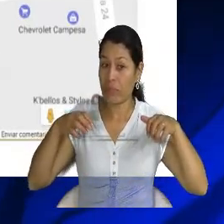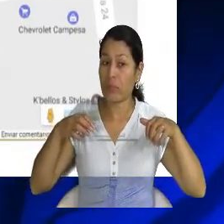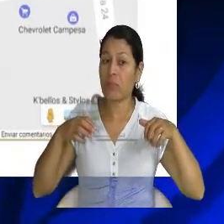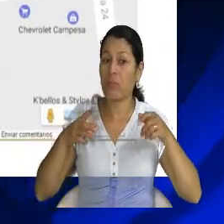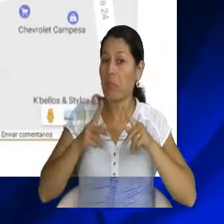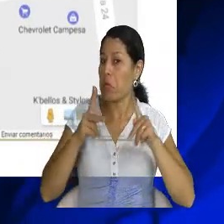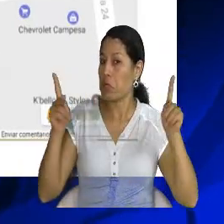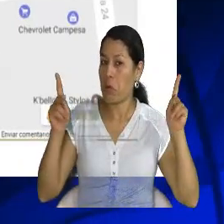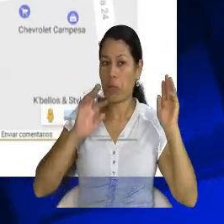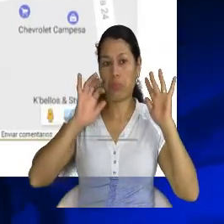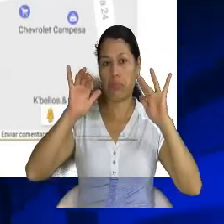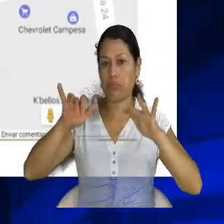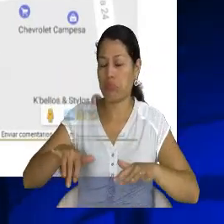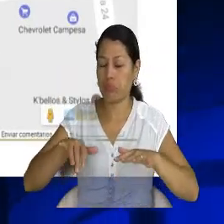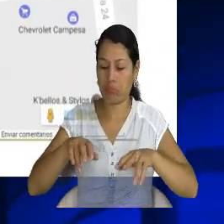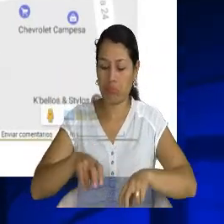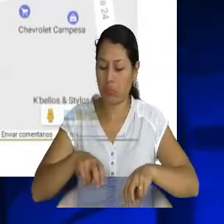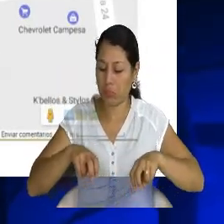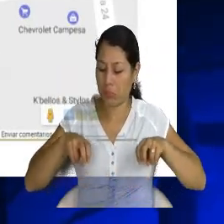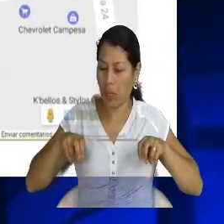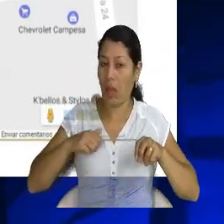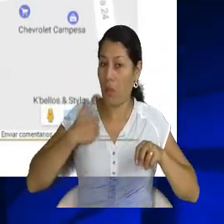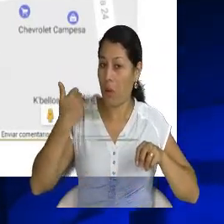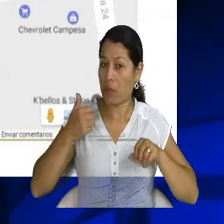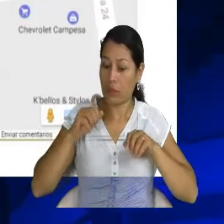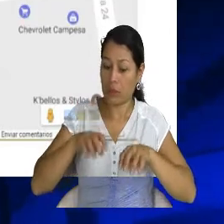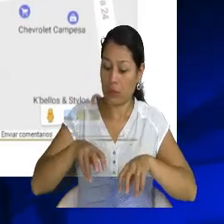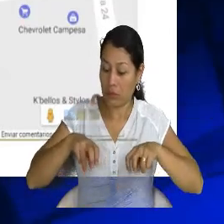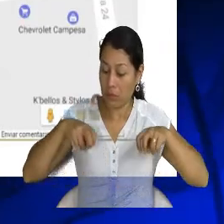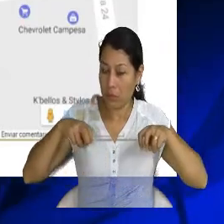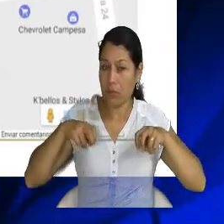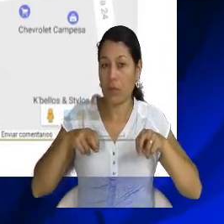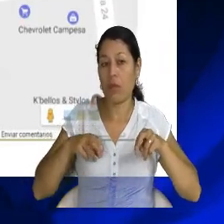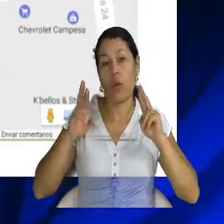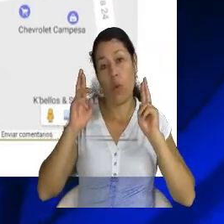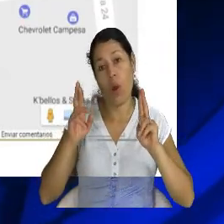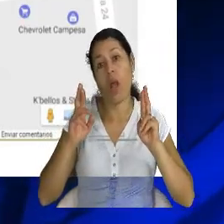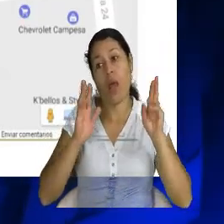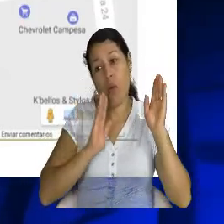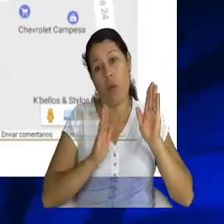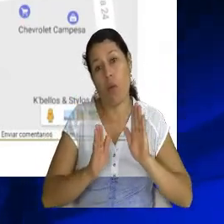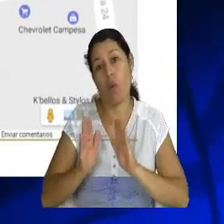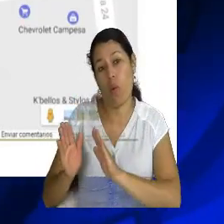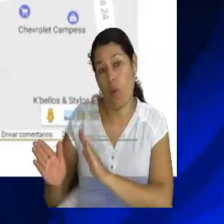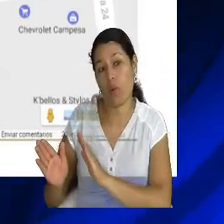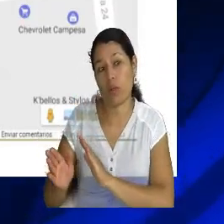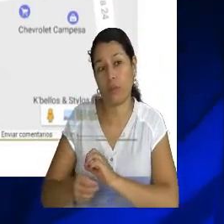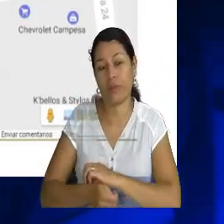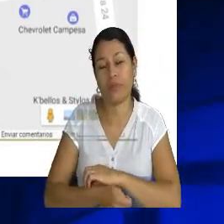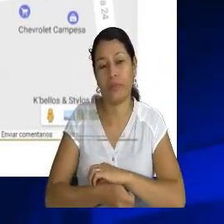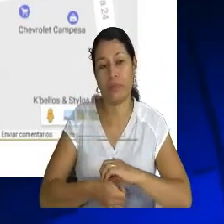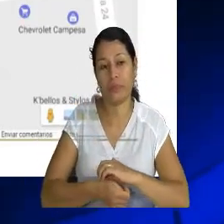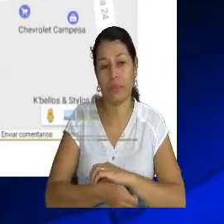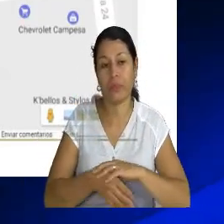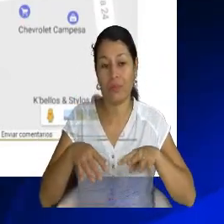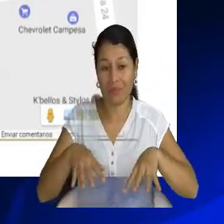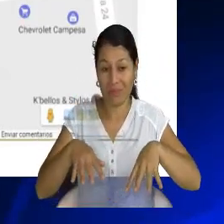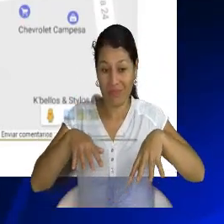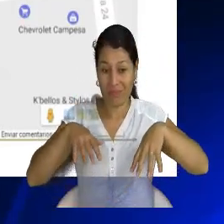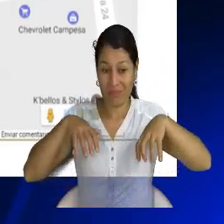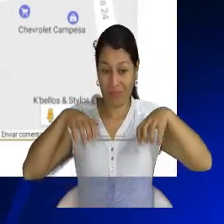utilizar. Por lo general, esperar que tengamos el orden y el y que ese espacio sea utilizado por